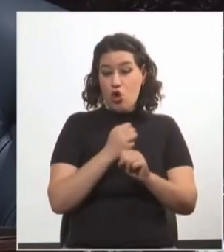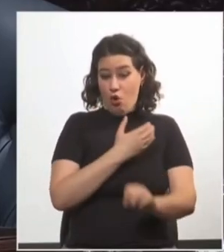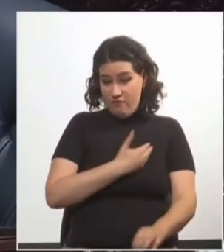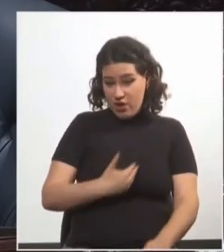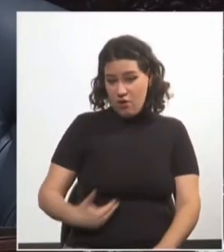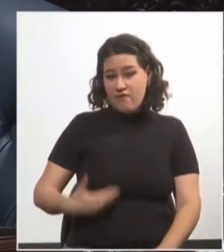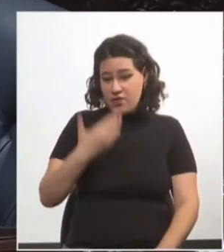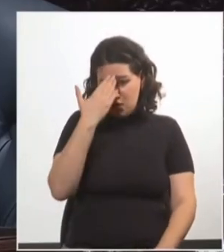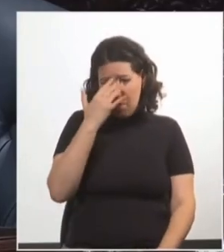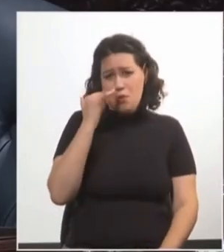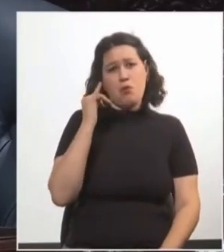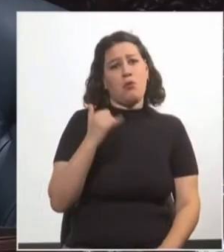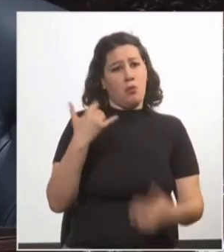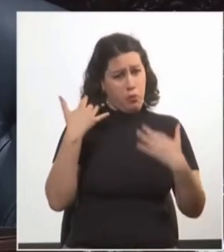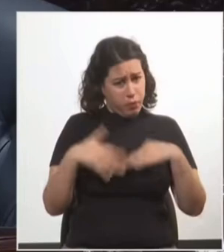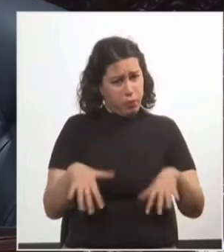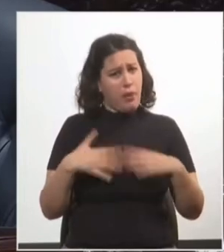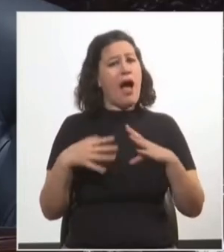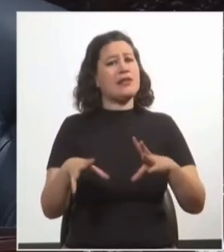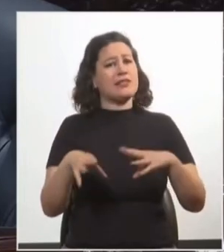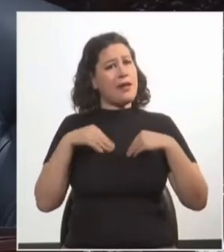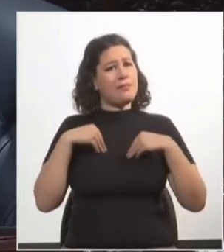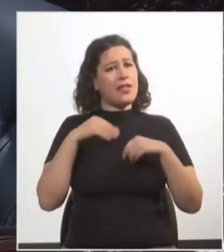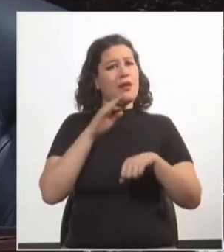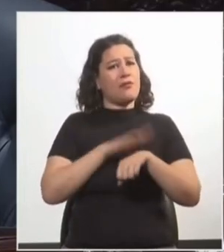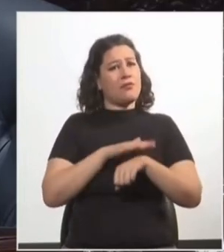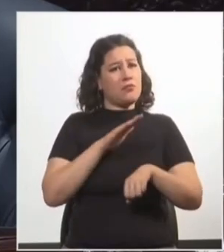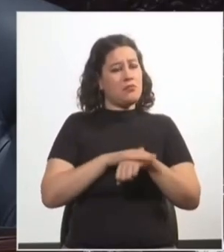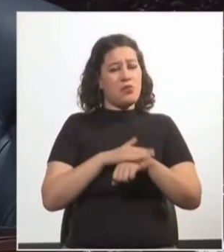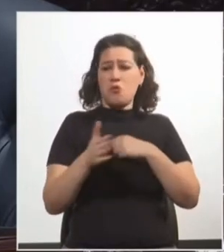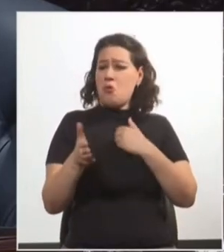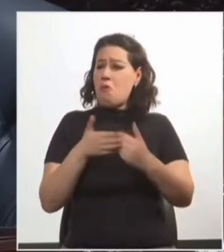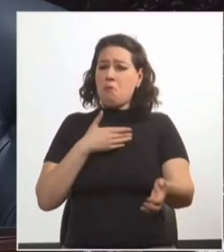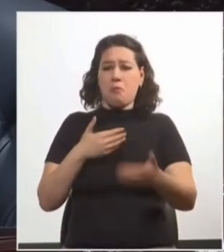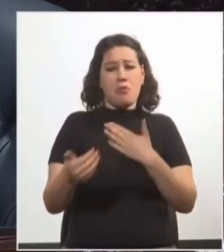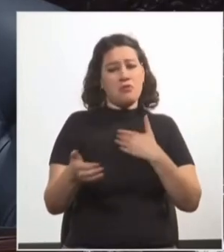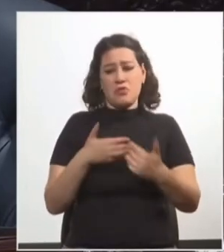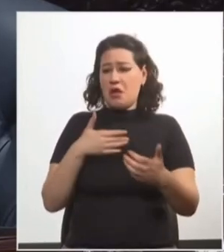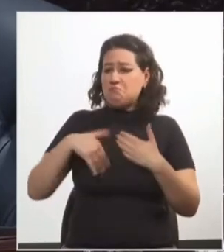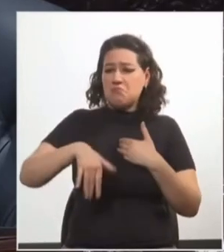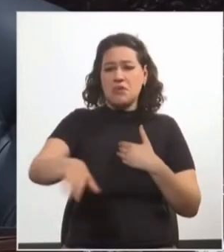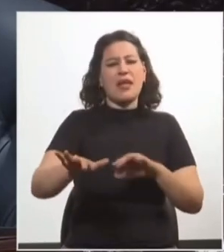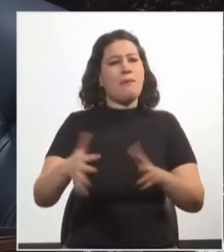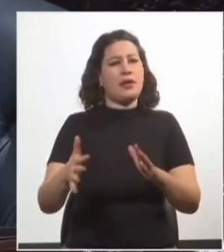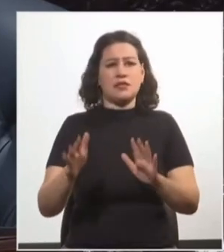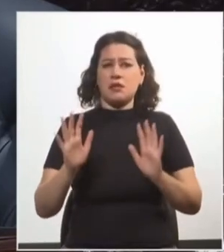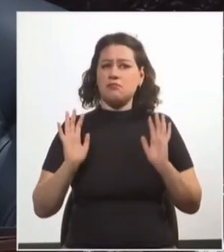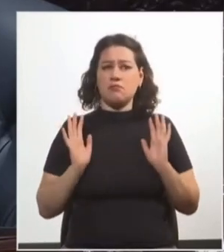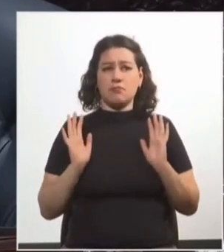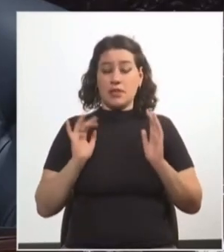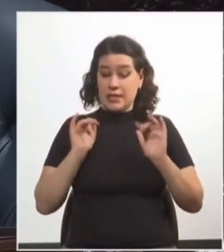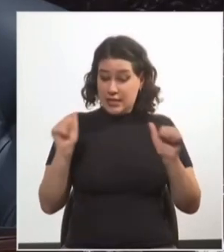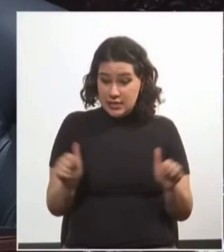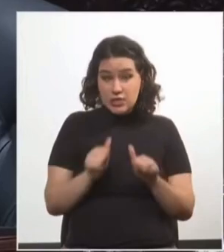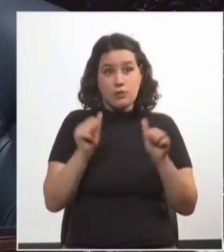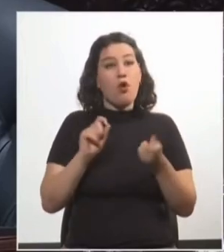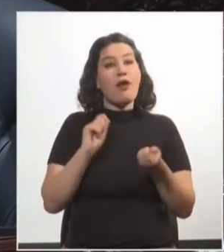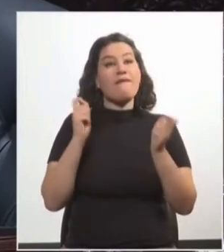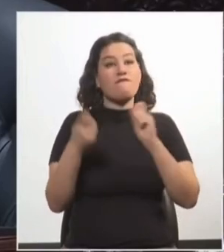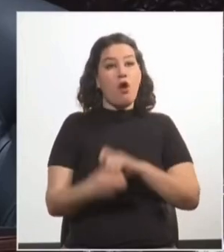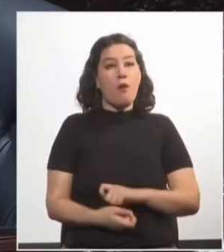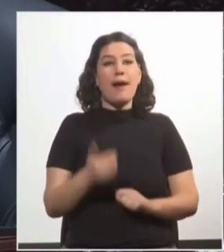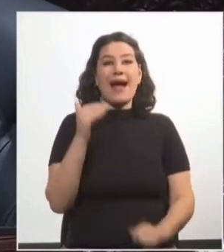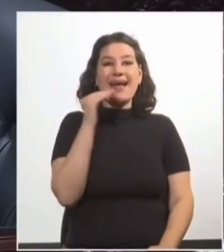se asumieron responsabilidades sin medir los costos políticos, porque se hizo la reforma de la